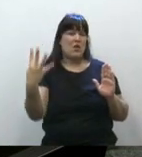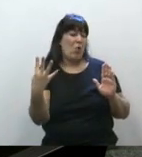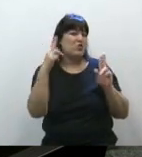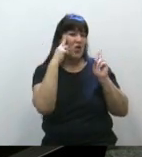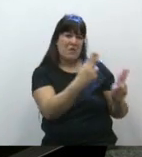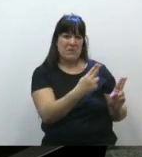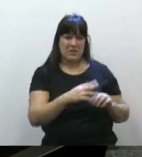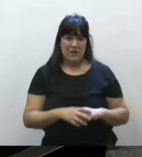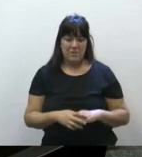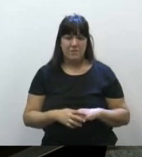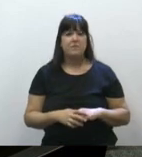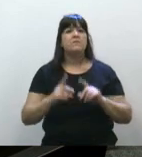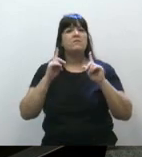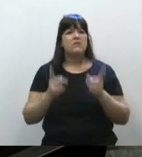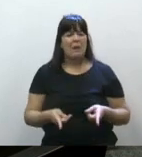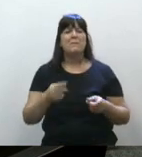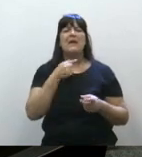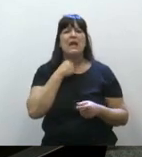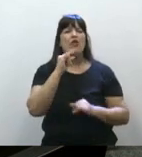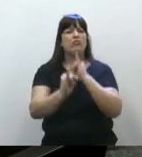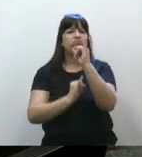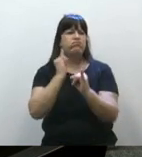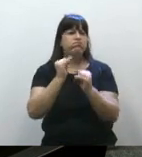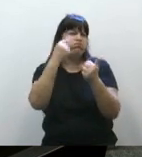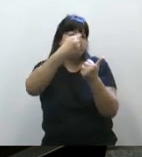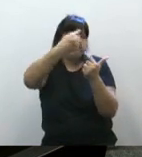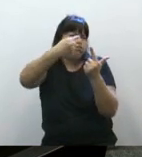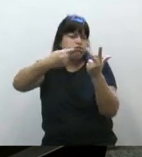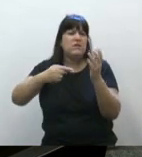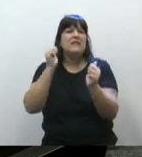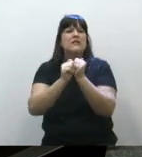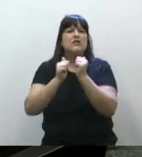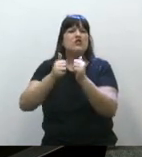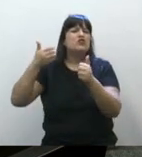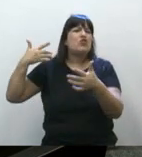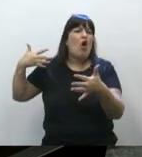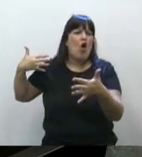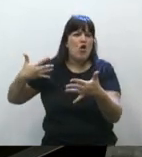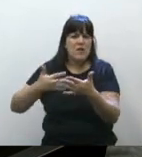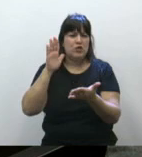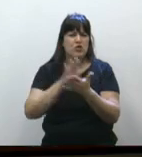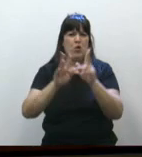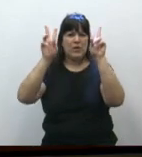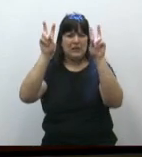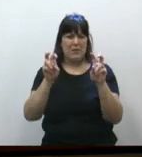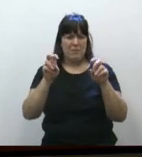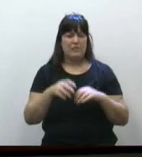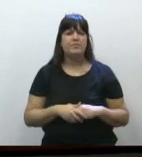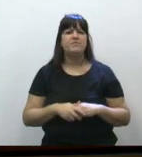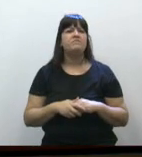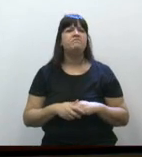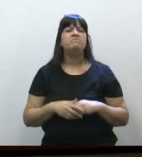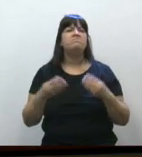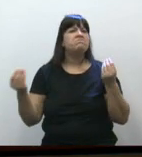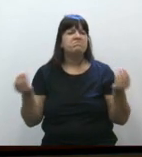quiero ser hacer algunas referencias histórica presidente a este tema que tiene que ver con